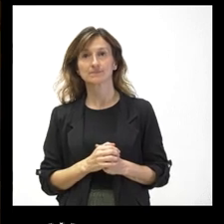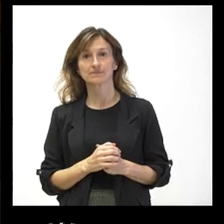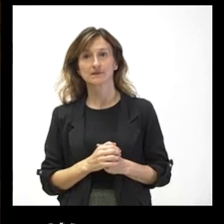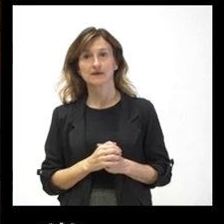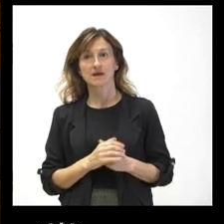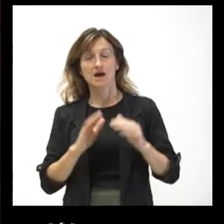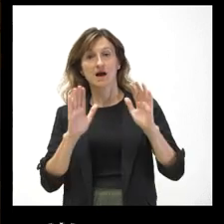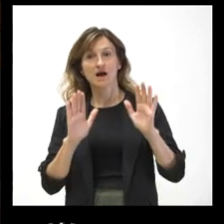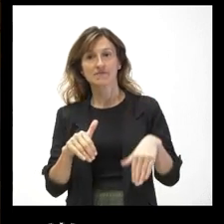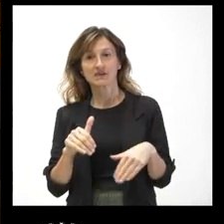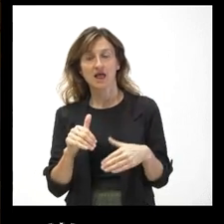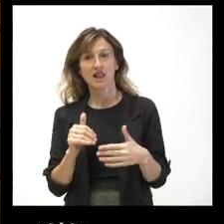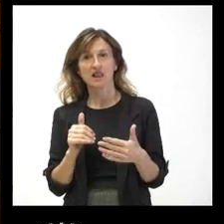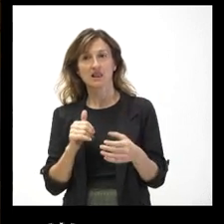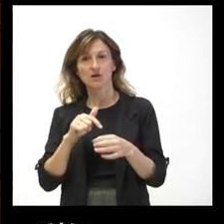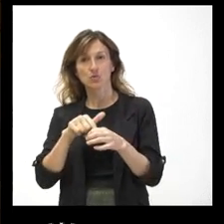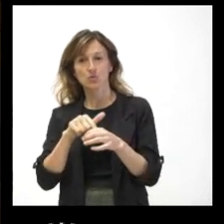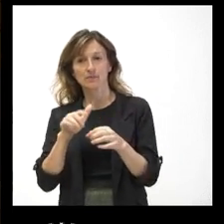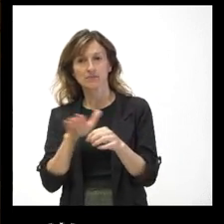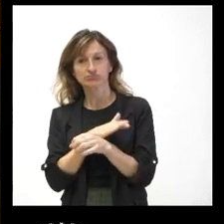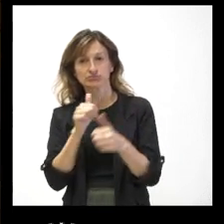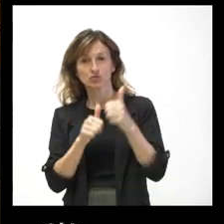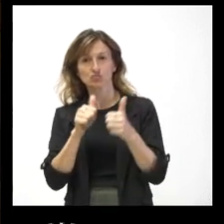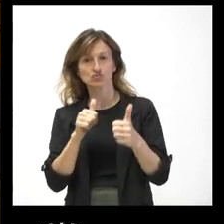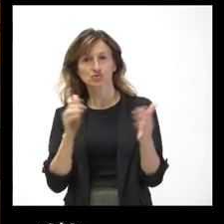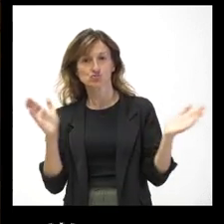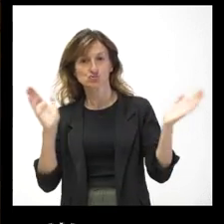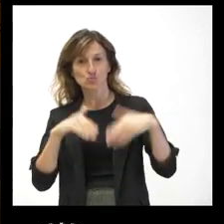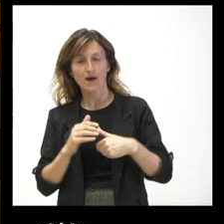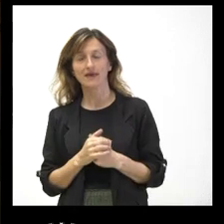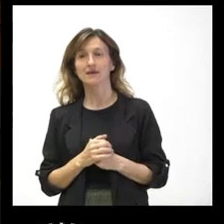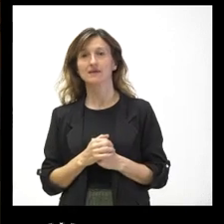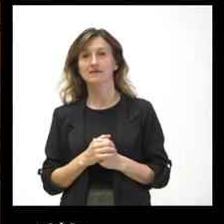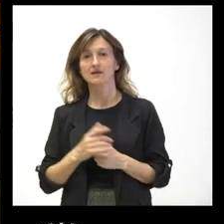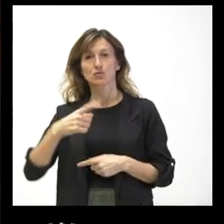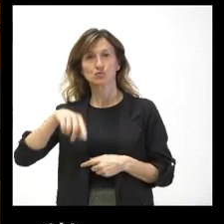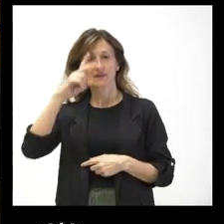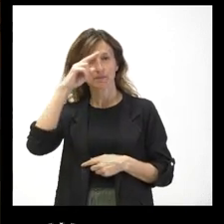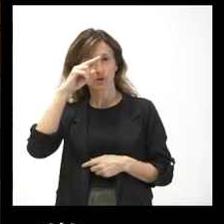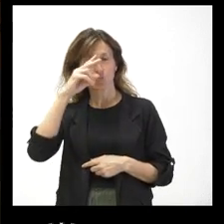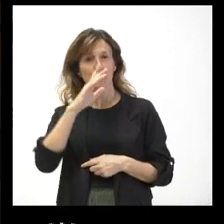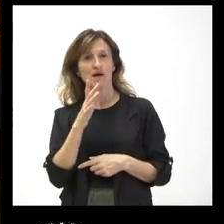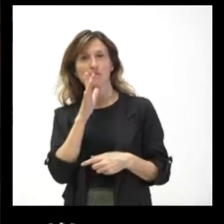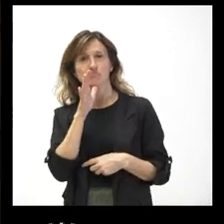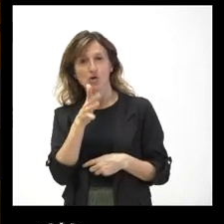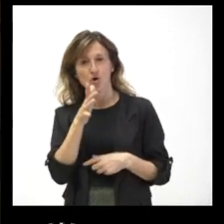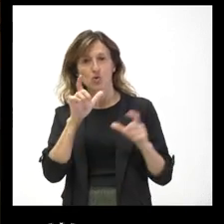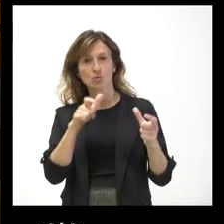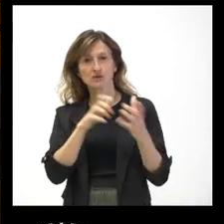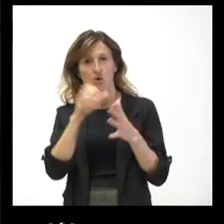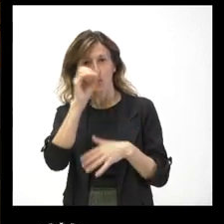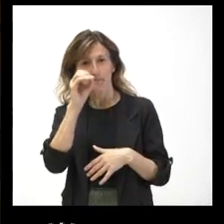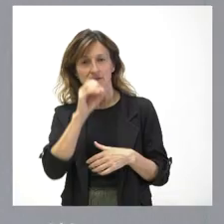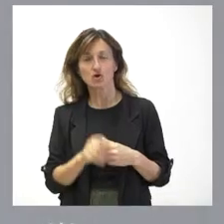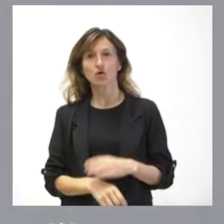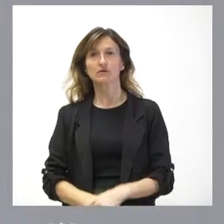ciertos bastantes concursos en fin no sé si esto les preocupa a que lo a que lo achacan desde la junta de Castilla y león